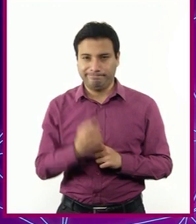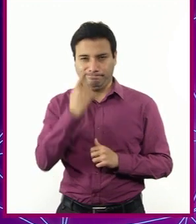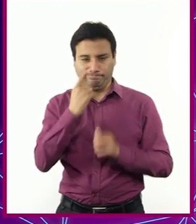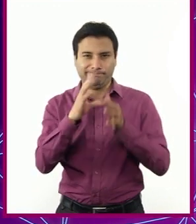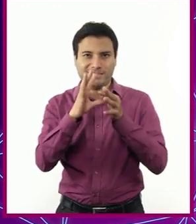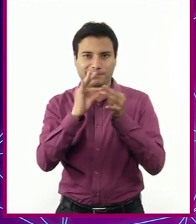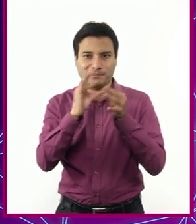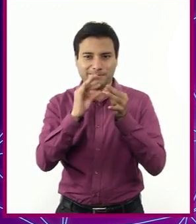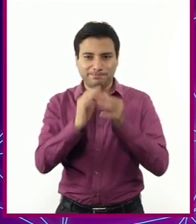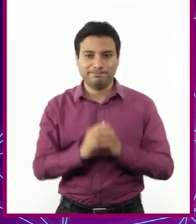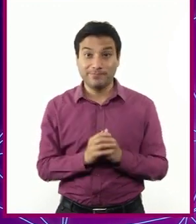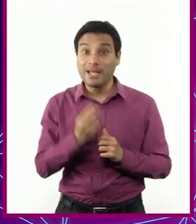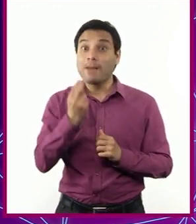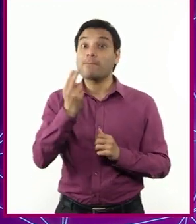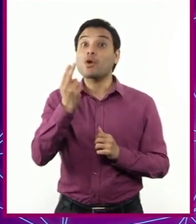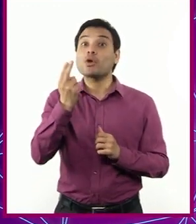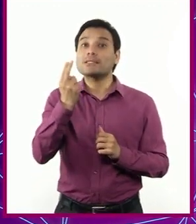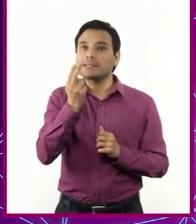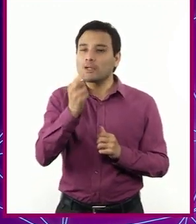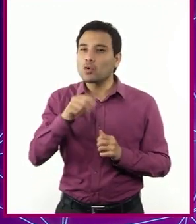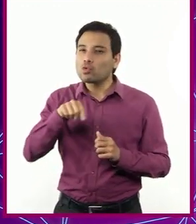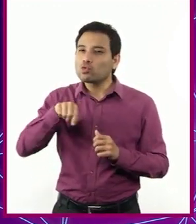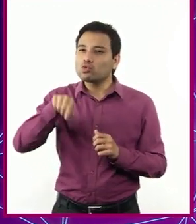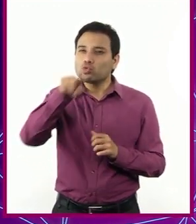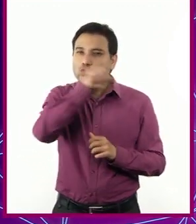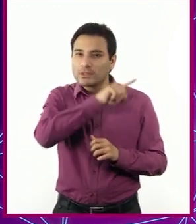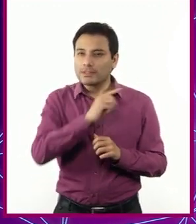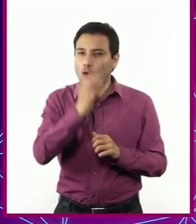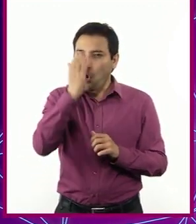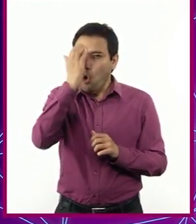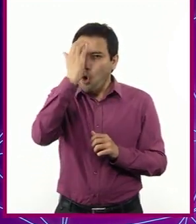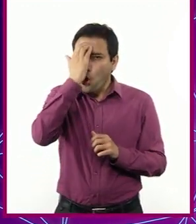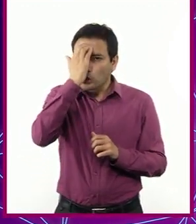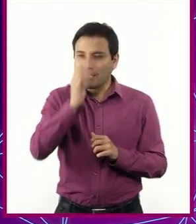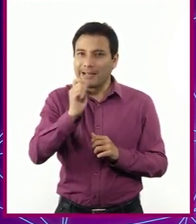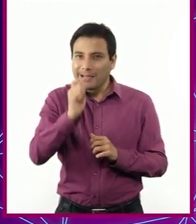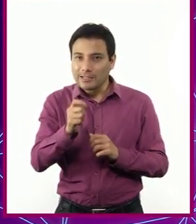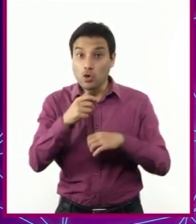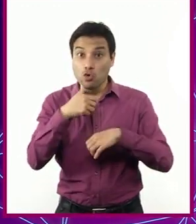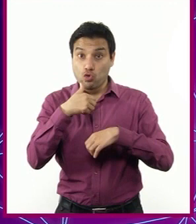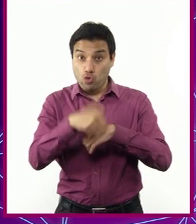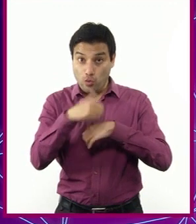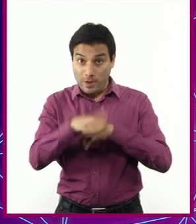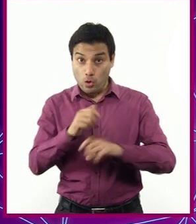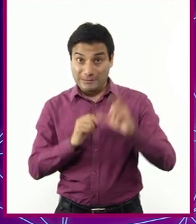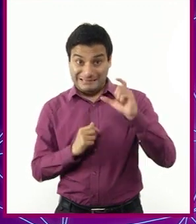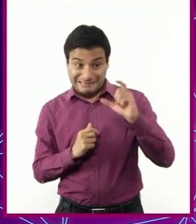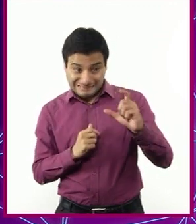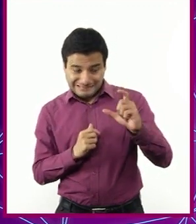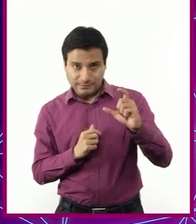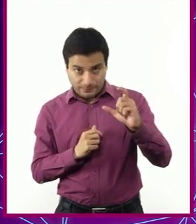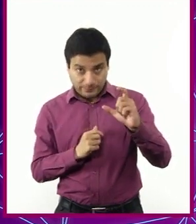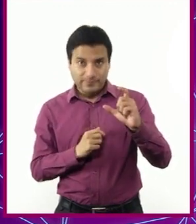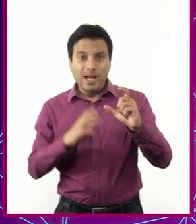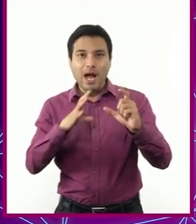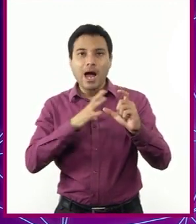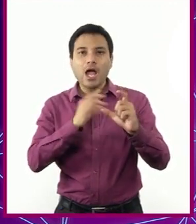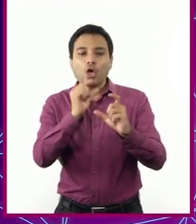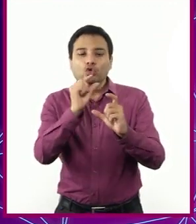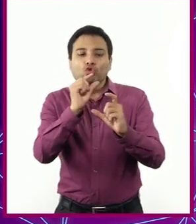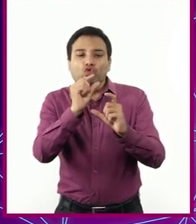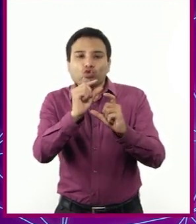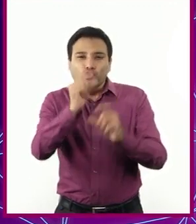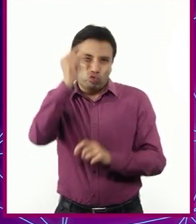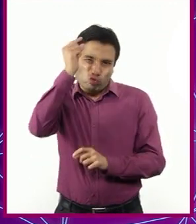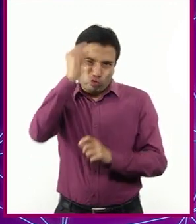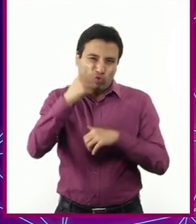preguntas, es necesario interpretar qué se entiende por un número elevado a un exponente negativo. Para